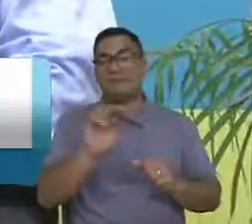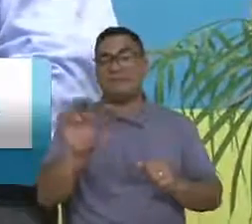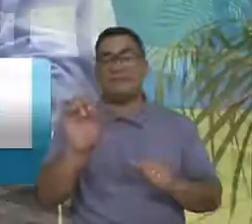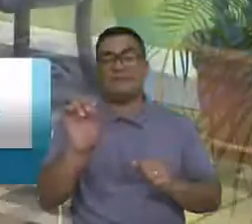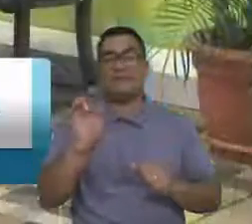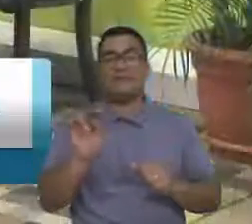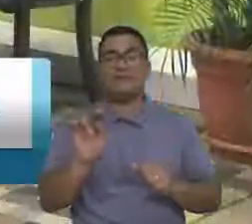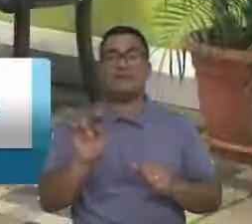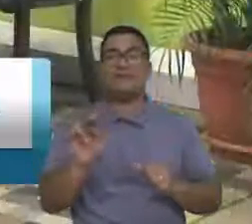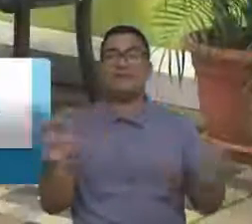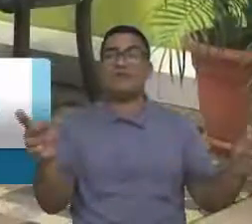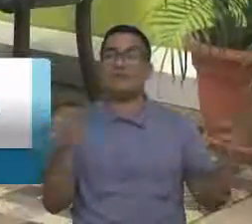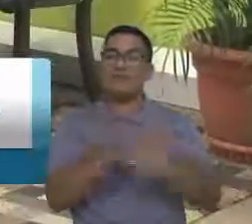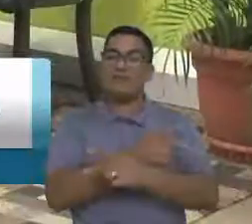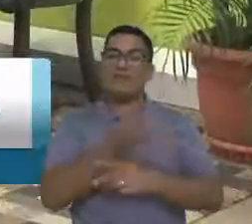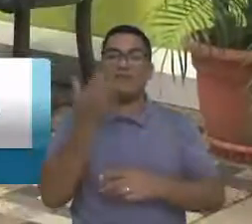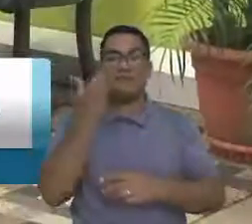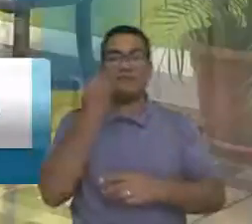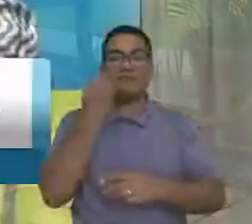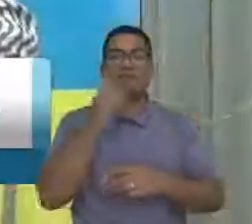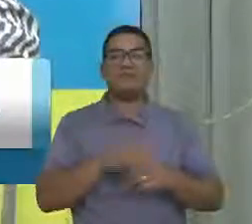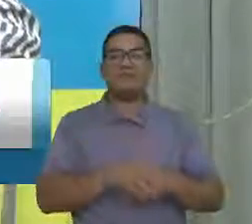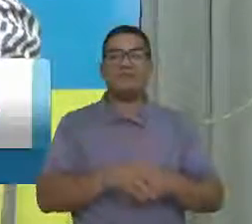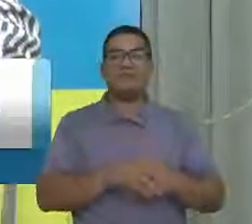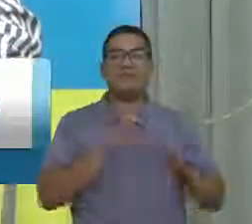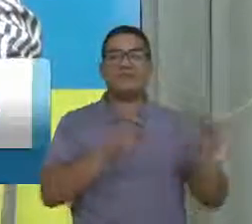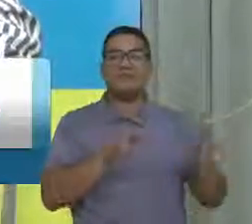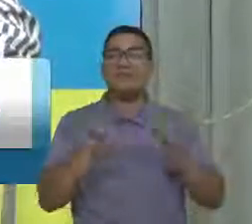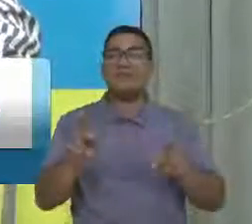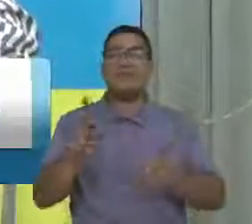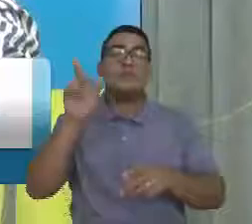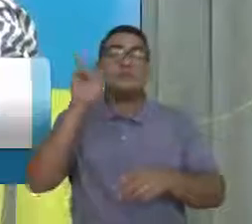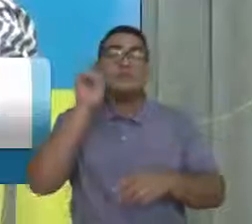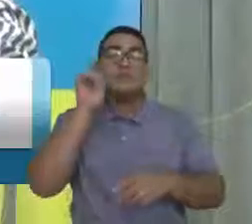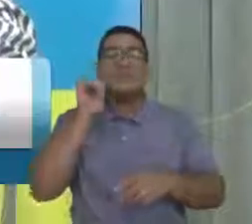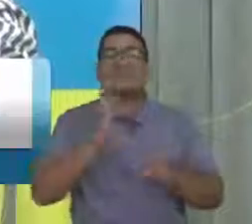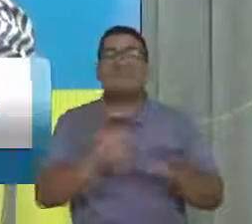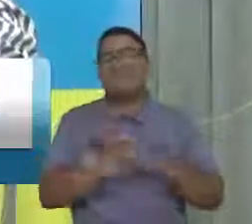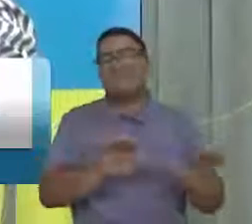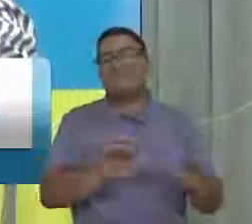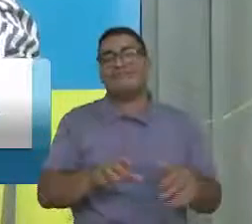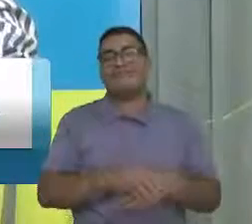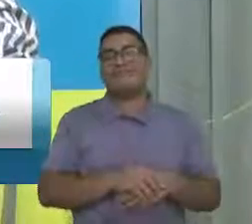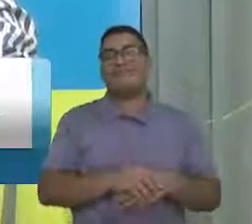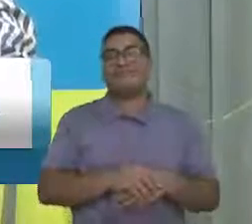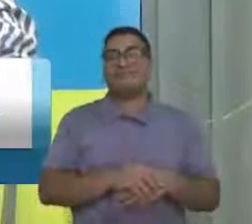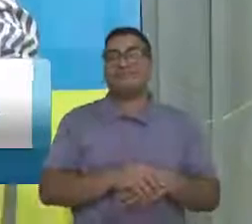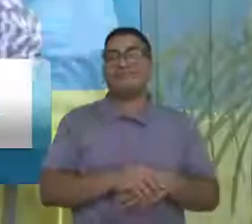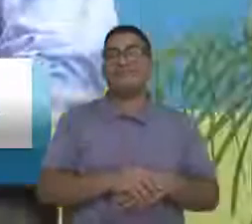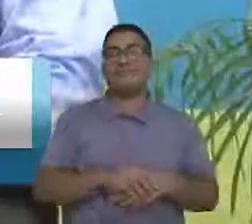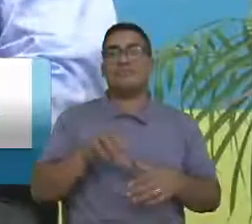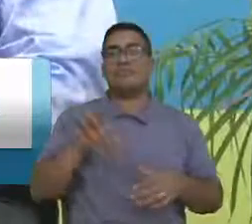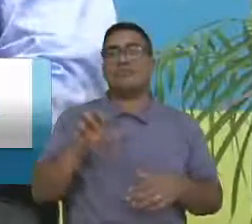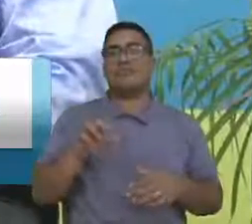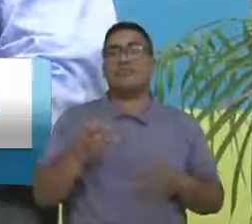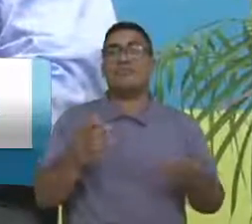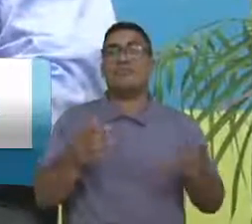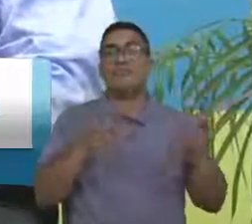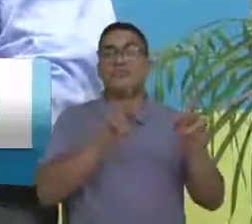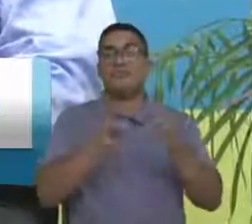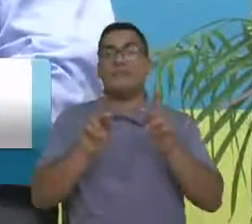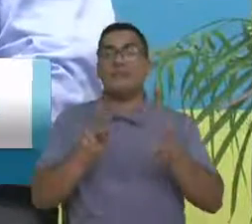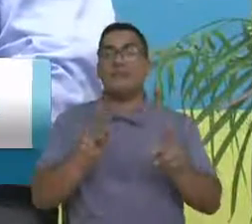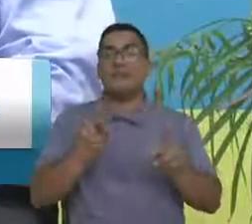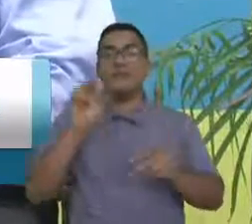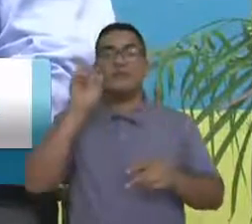Eso en palabras sencillas, es decir, una persona que está orinando menos. Así es. Que no, miccionando, es la palabra. Así es, una persona que tiene